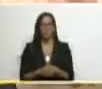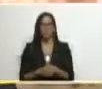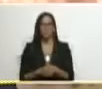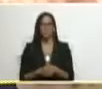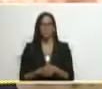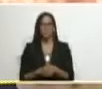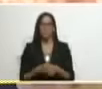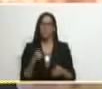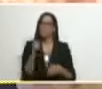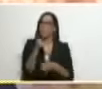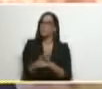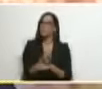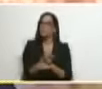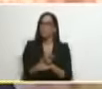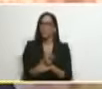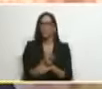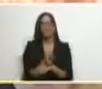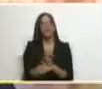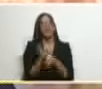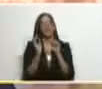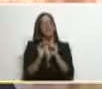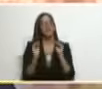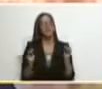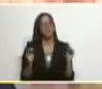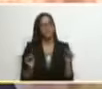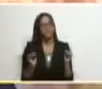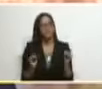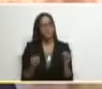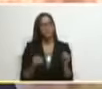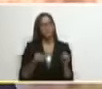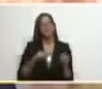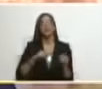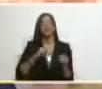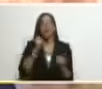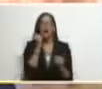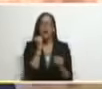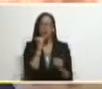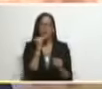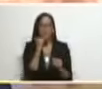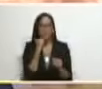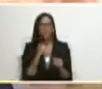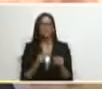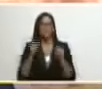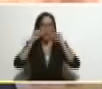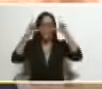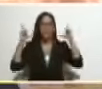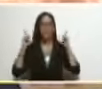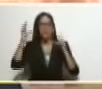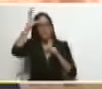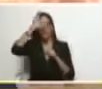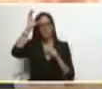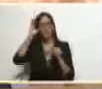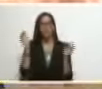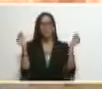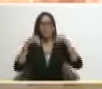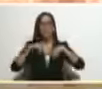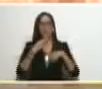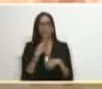impositivo, la denuncia del fraude, el despertar de las conciencias y el Acuerdo de Ginebra.